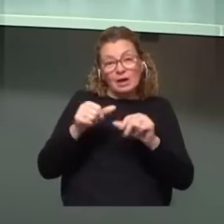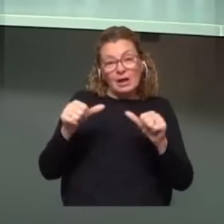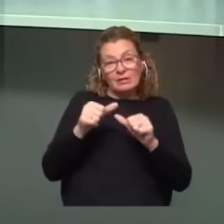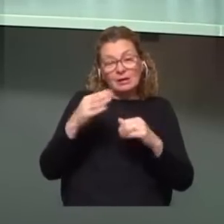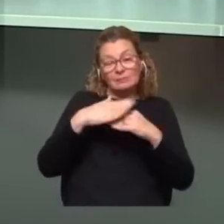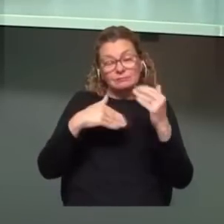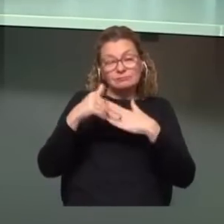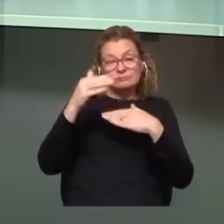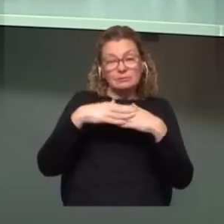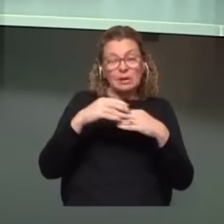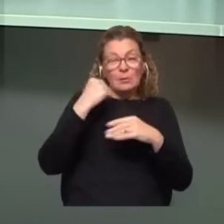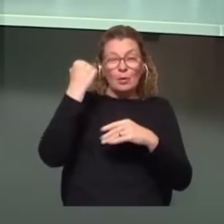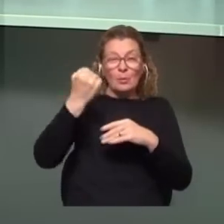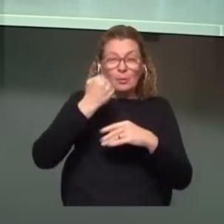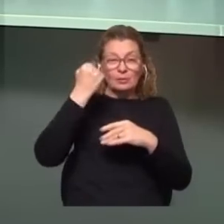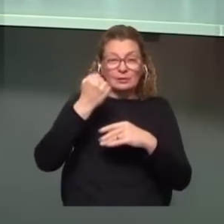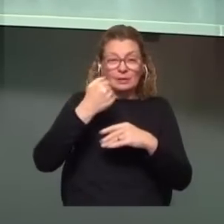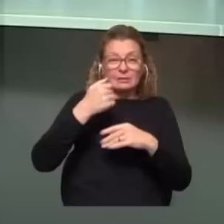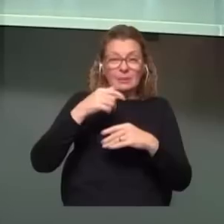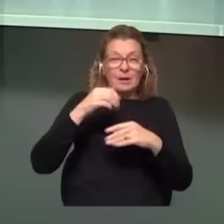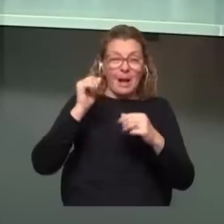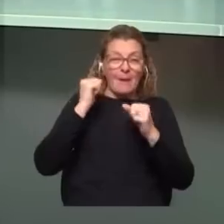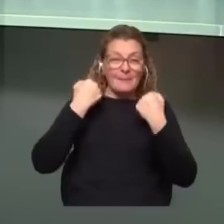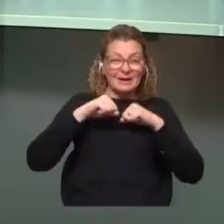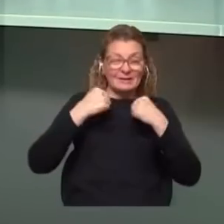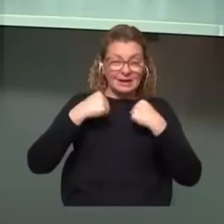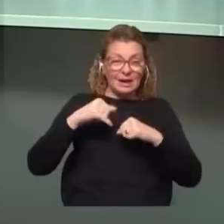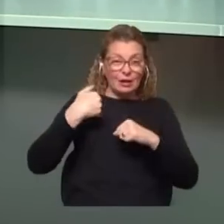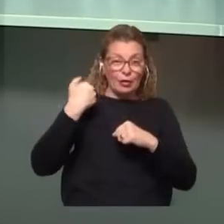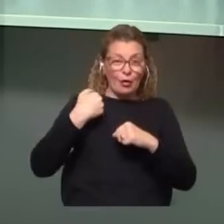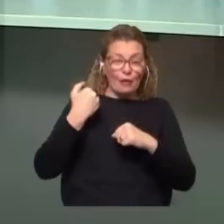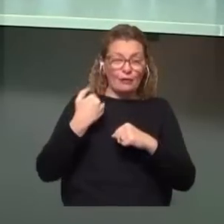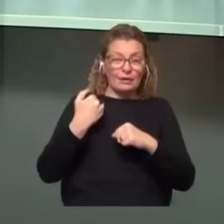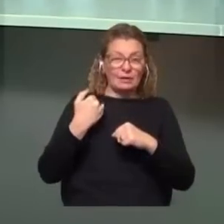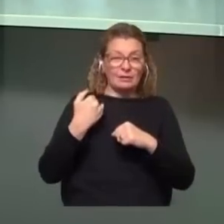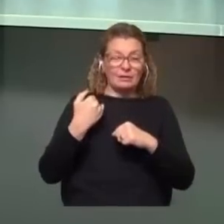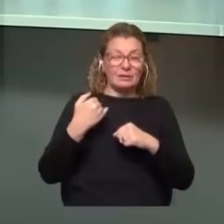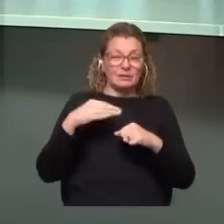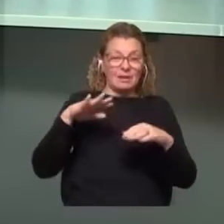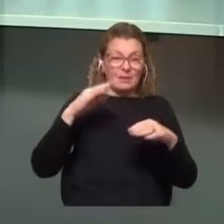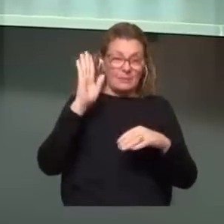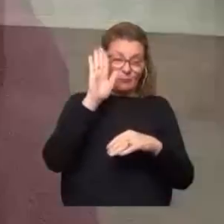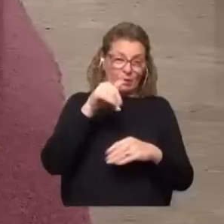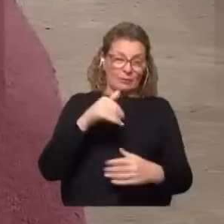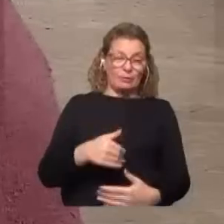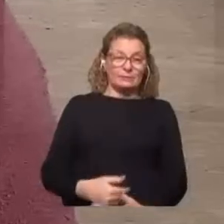considerado importante para el entrenamiento de jóvenes que se encuentran en formativas